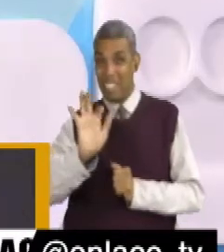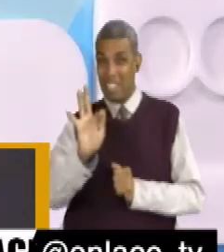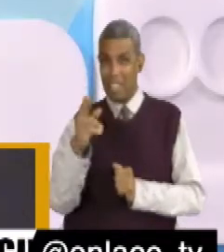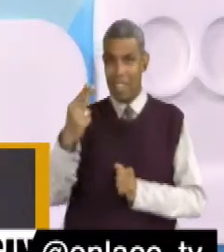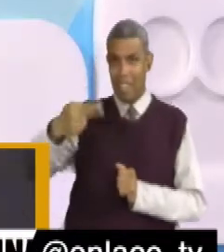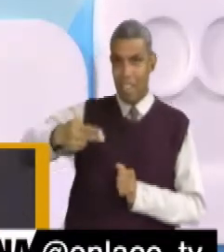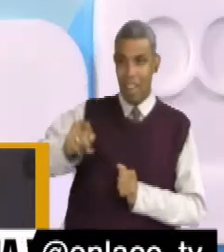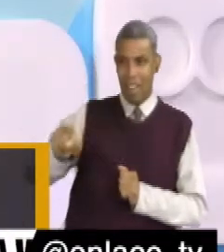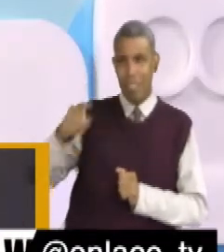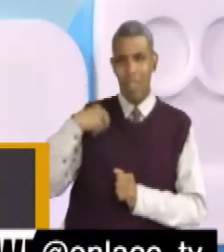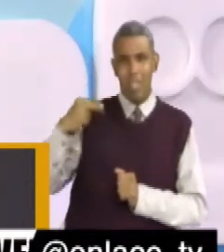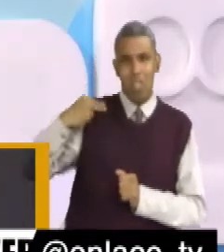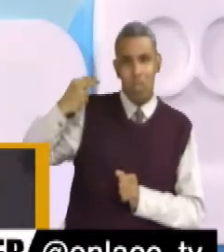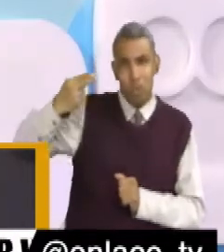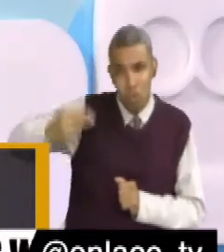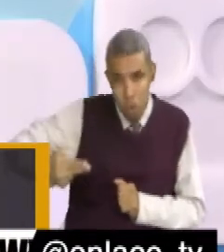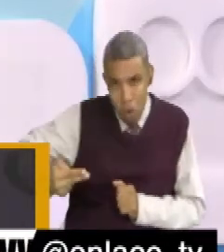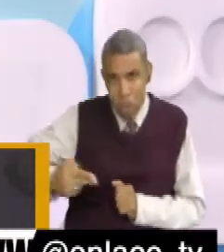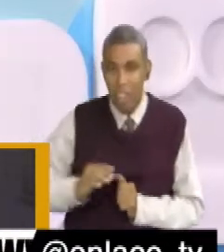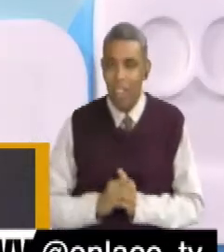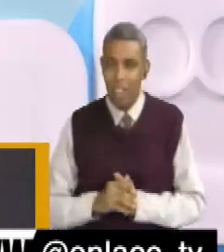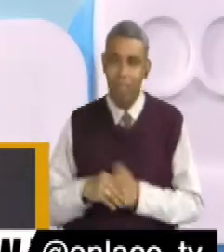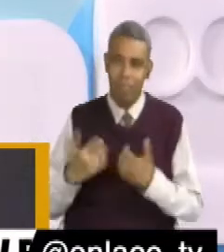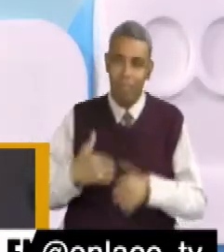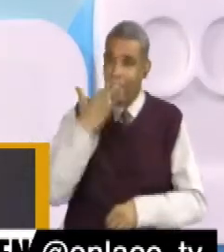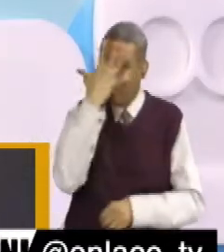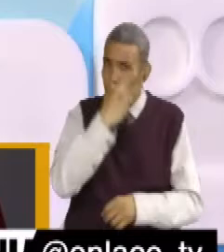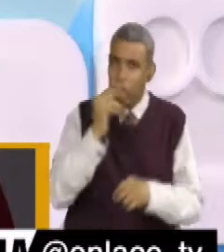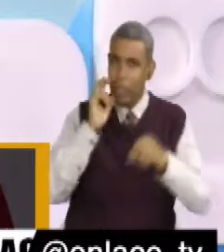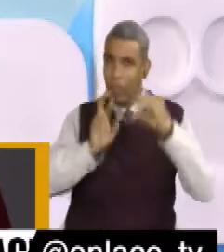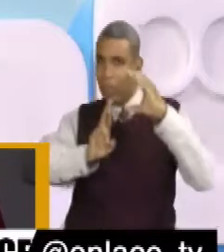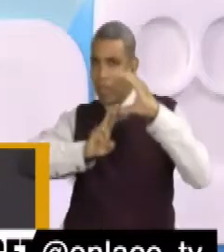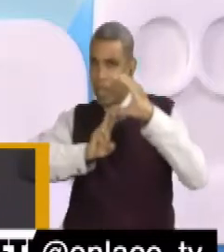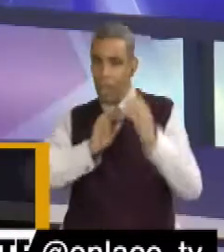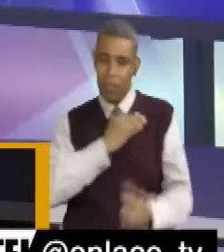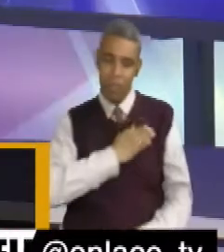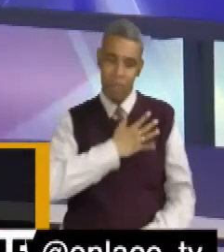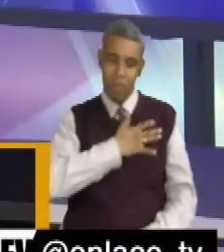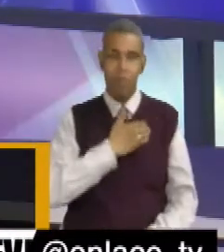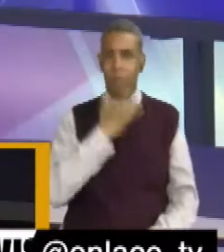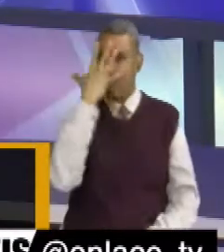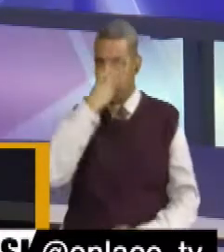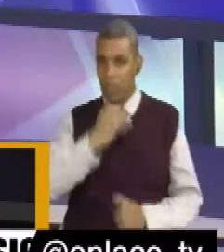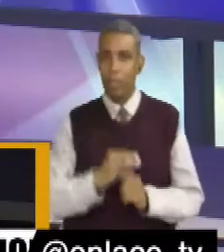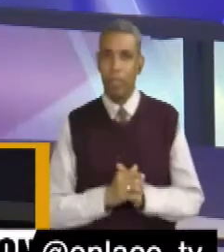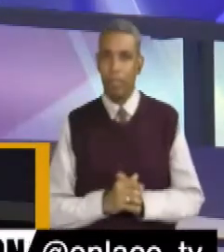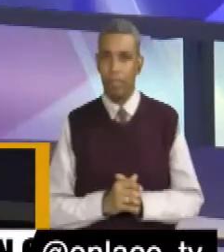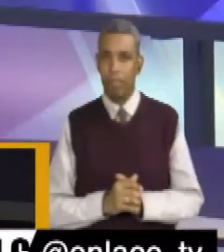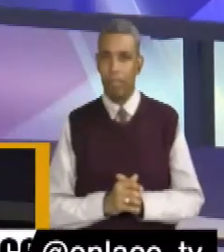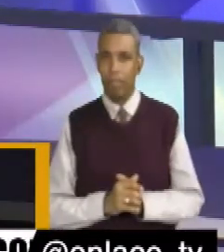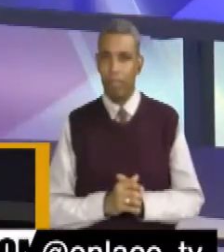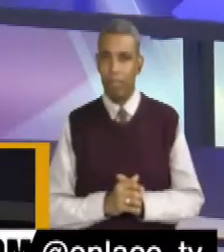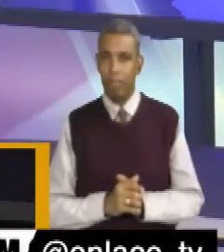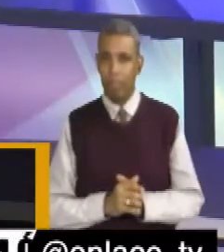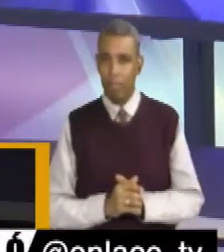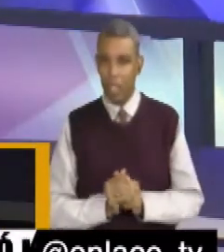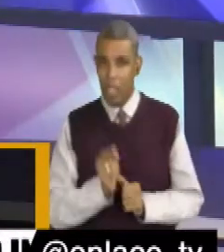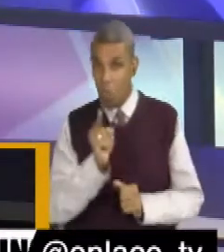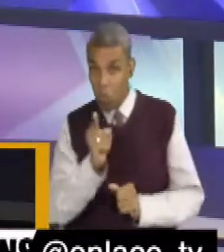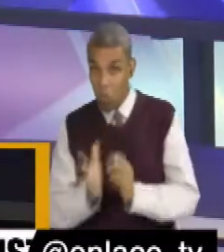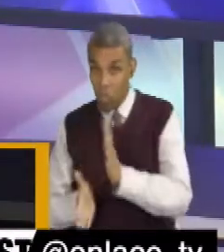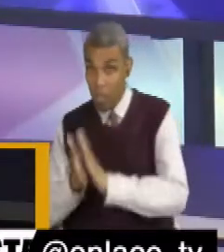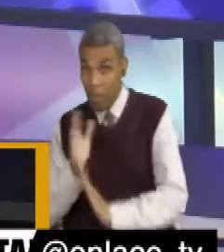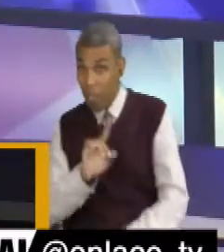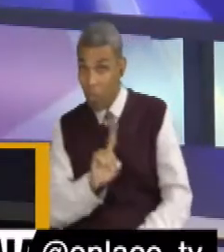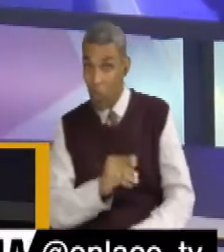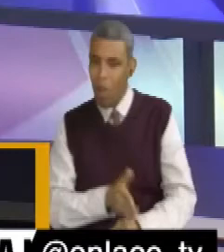termina con un poco de lo que es la historia de los K. Morales, que aún se sigue escribiendo. No puedo dejarlos ir sin antes, pues por supuesto, deleitar a